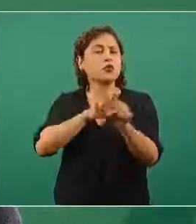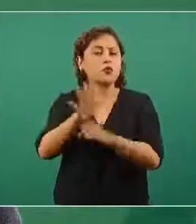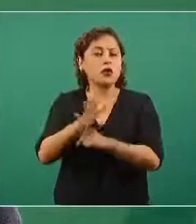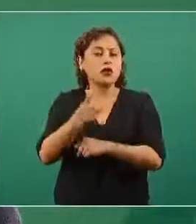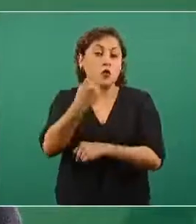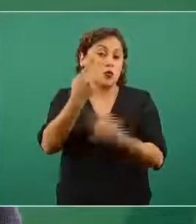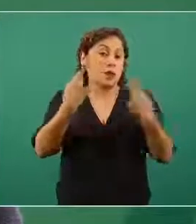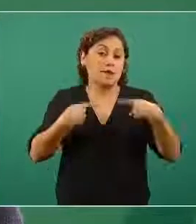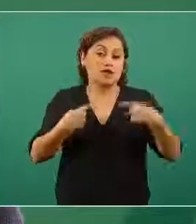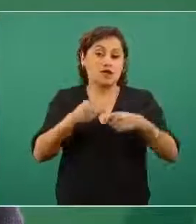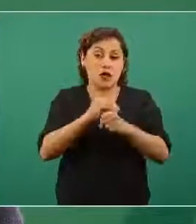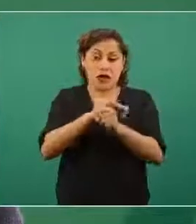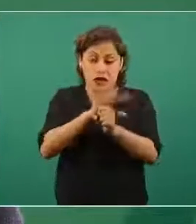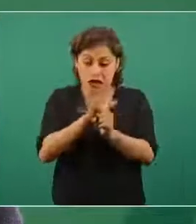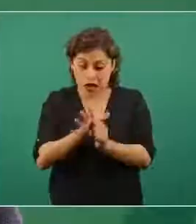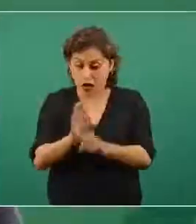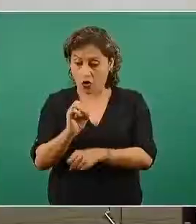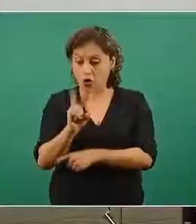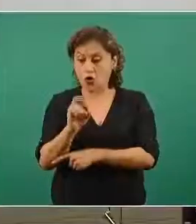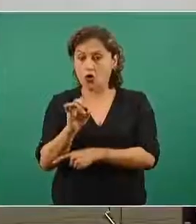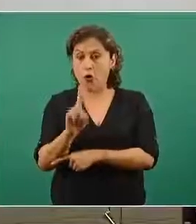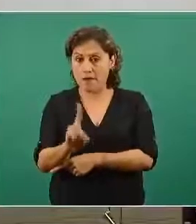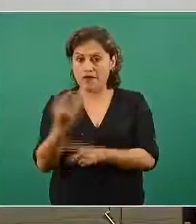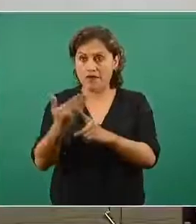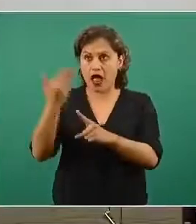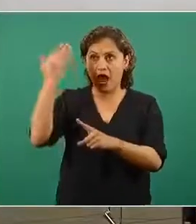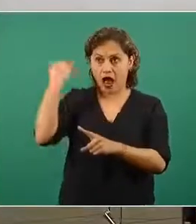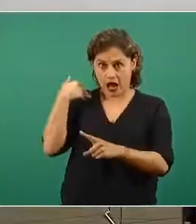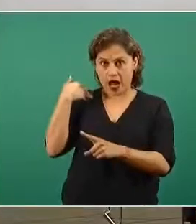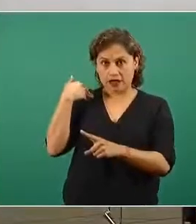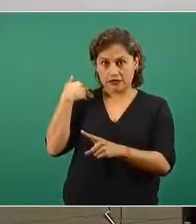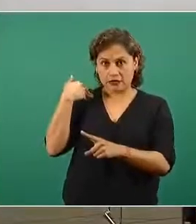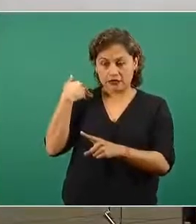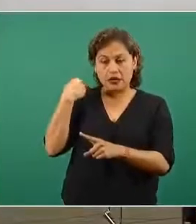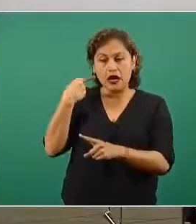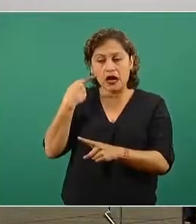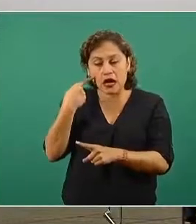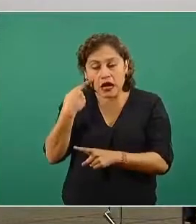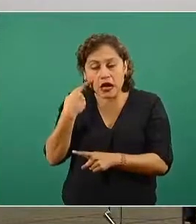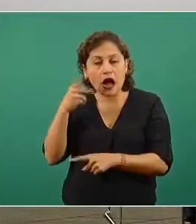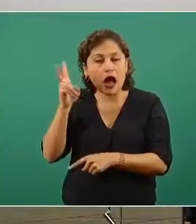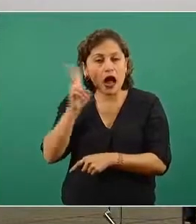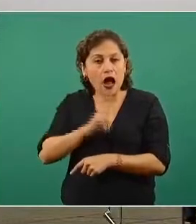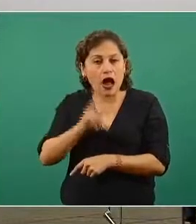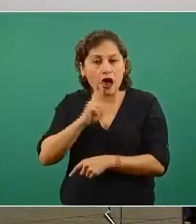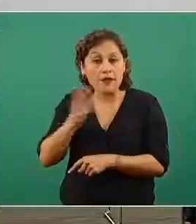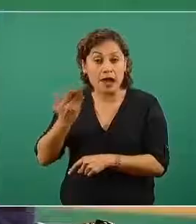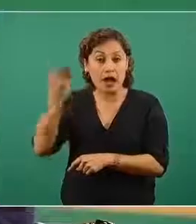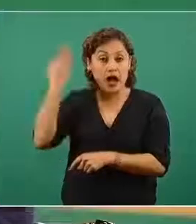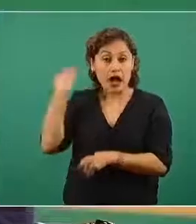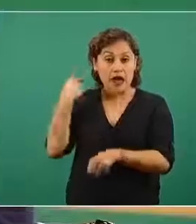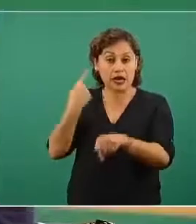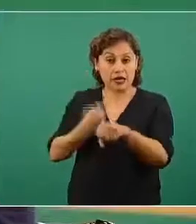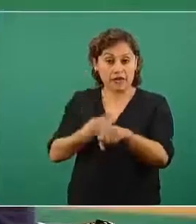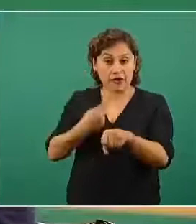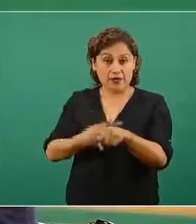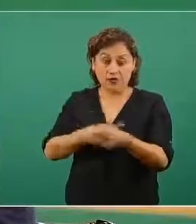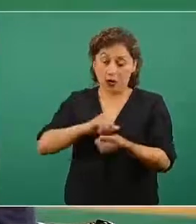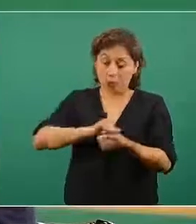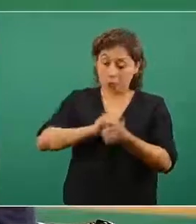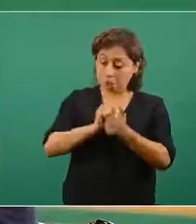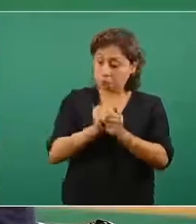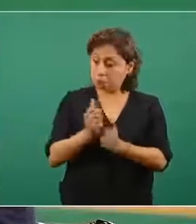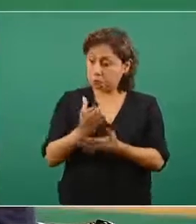enfermó de COVID con variantes previas, si la inmunidad natural que generó protege